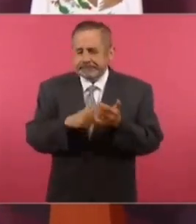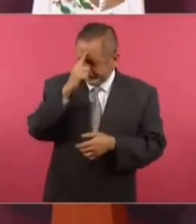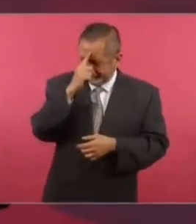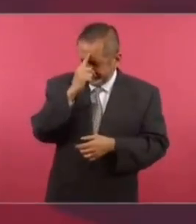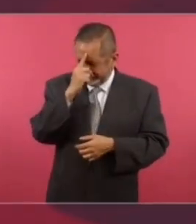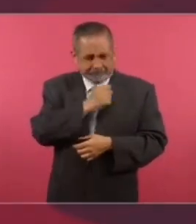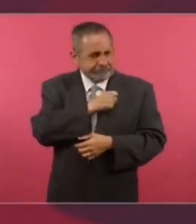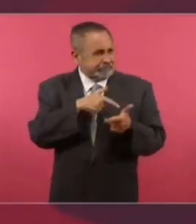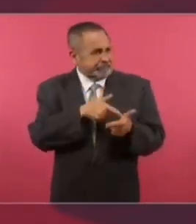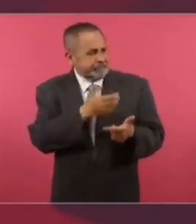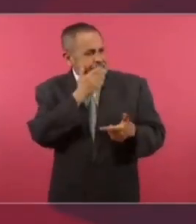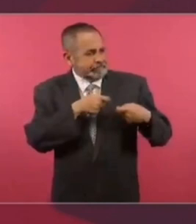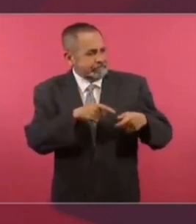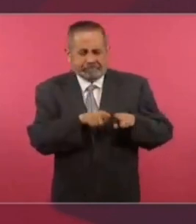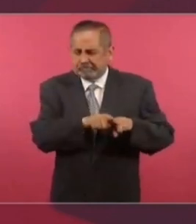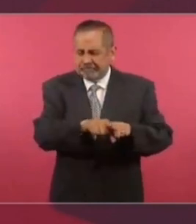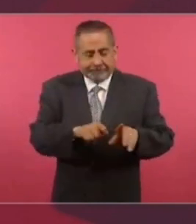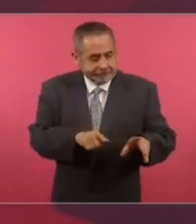fanatismo conservador.